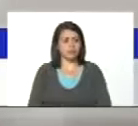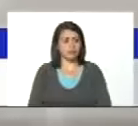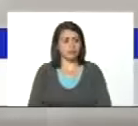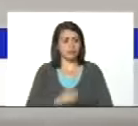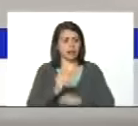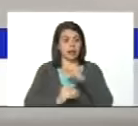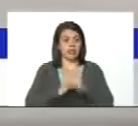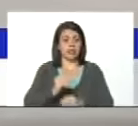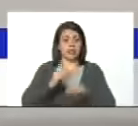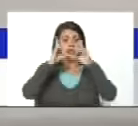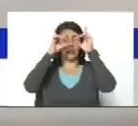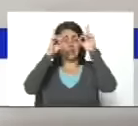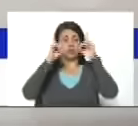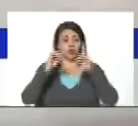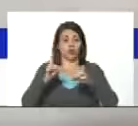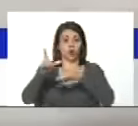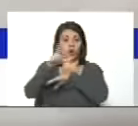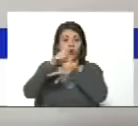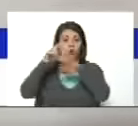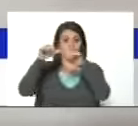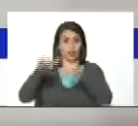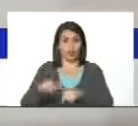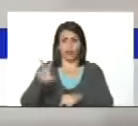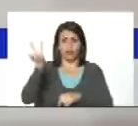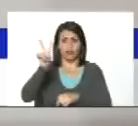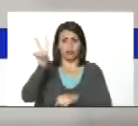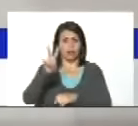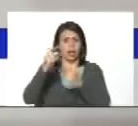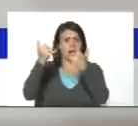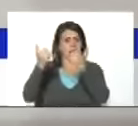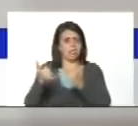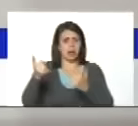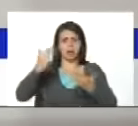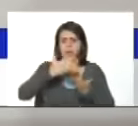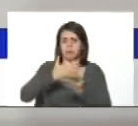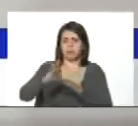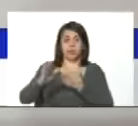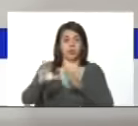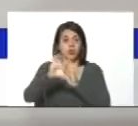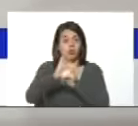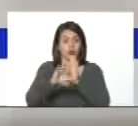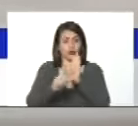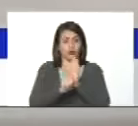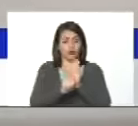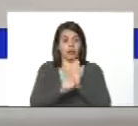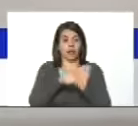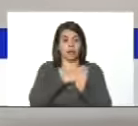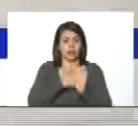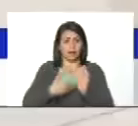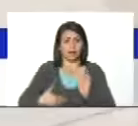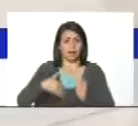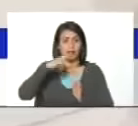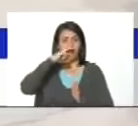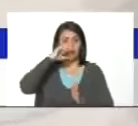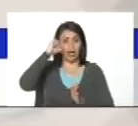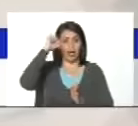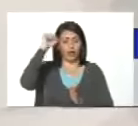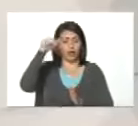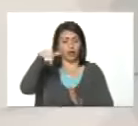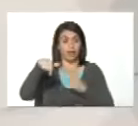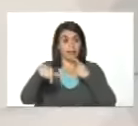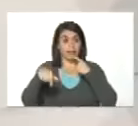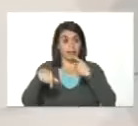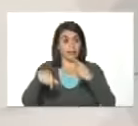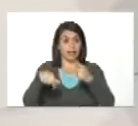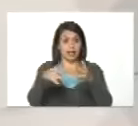hacerle un ultimátum al gobierno legítimo de esta república, según nuestra constitución, el gobierno del presidente Nicolás Maduro, que